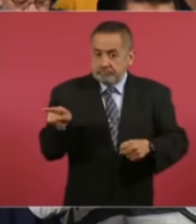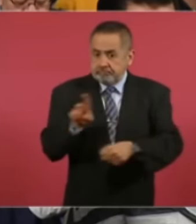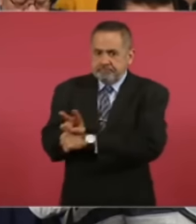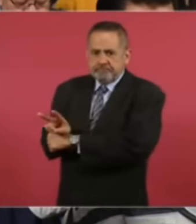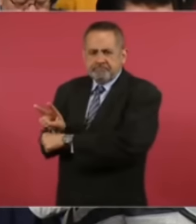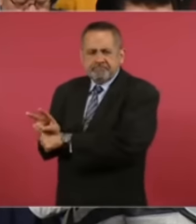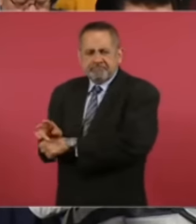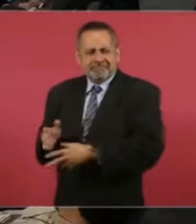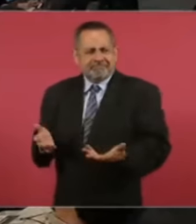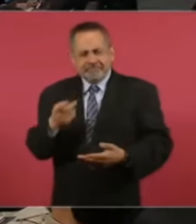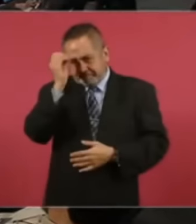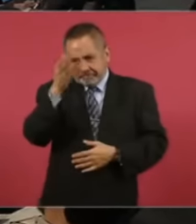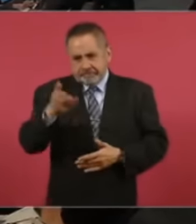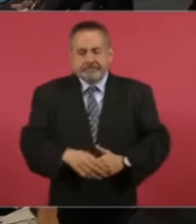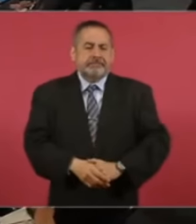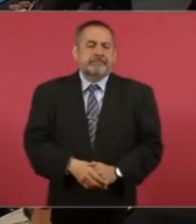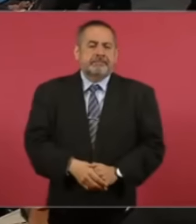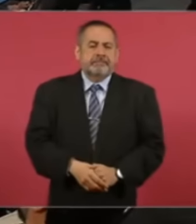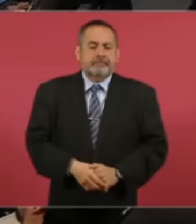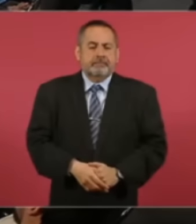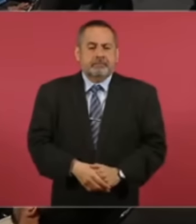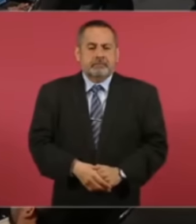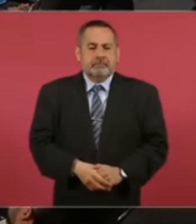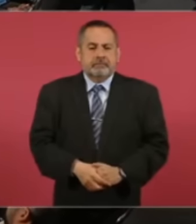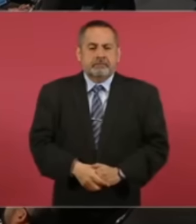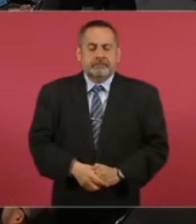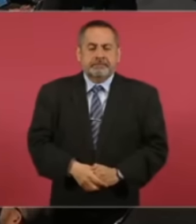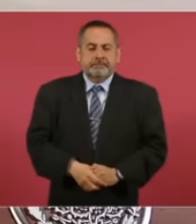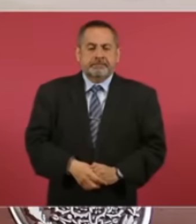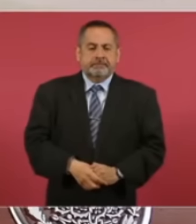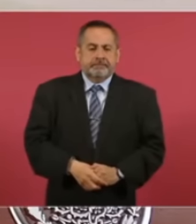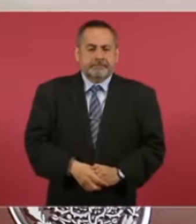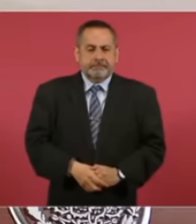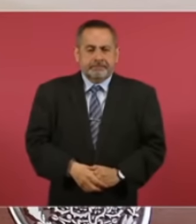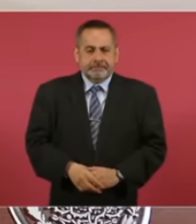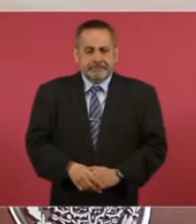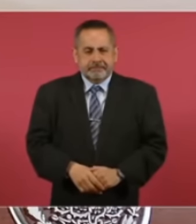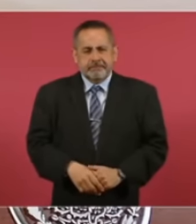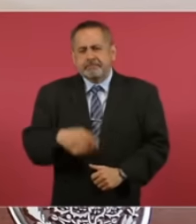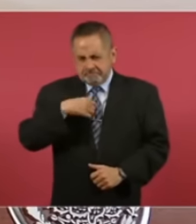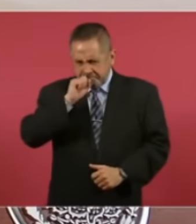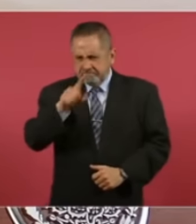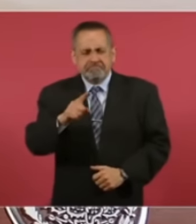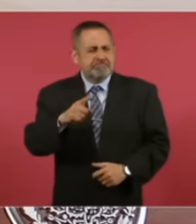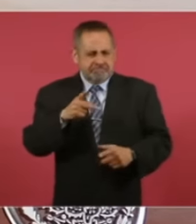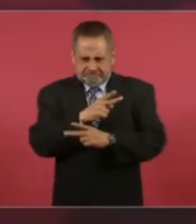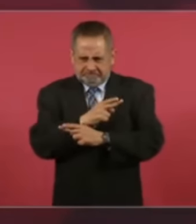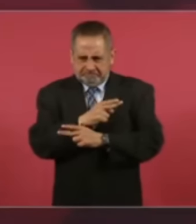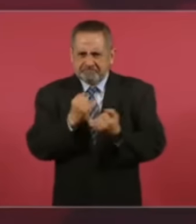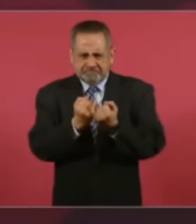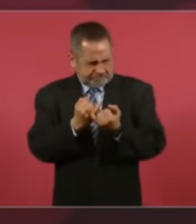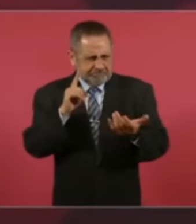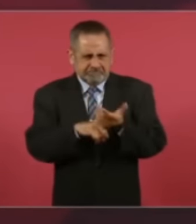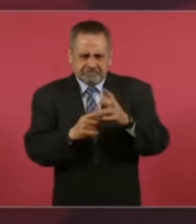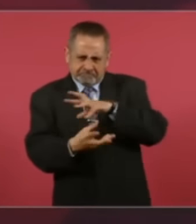esto. Pues nosotros también estamos revisando con lupa lo que hacen